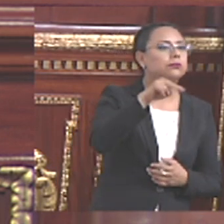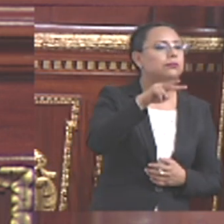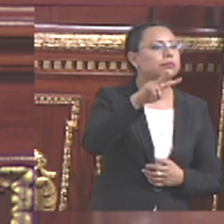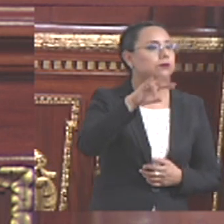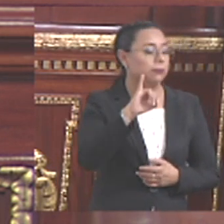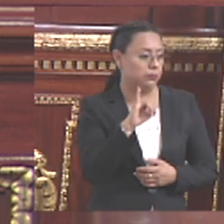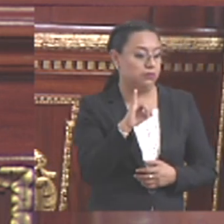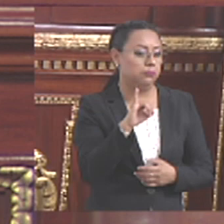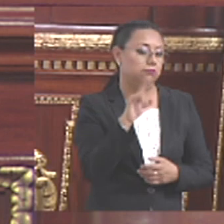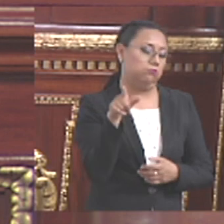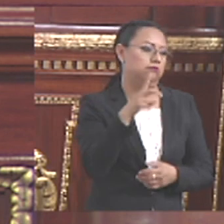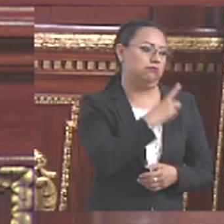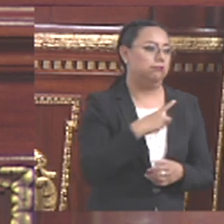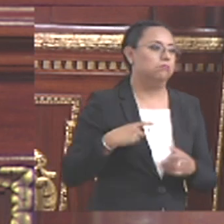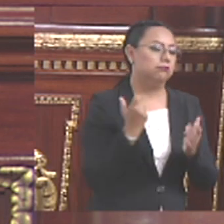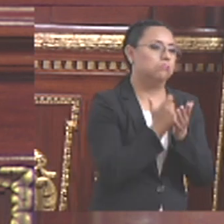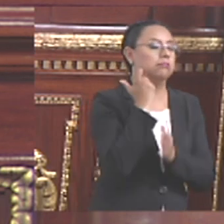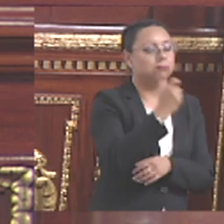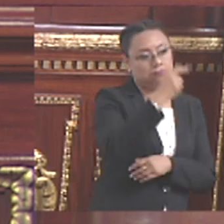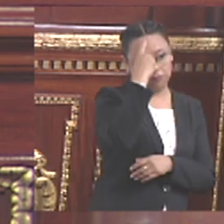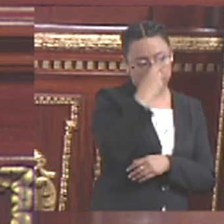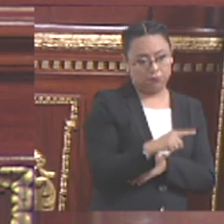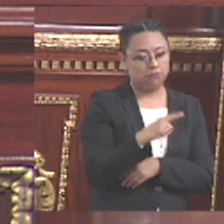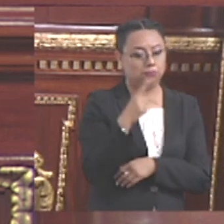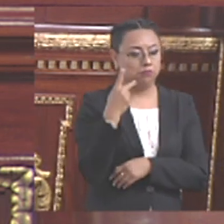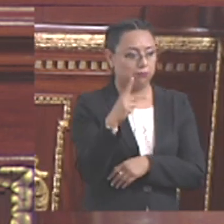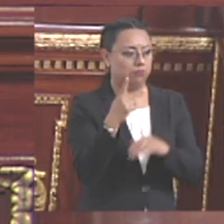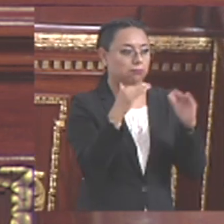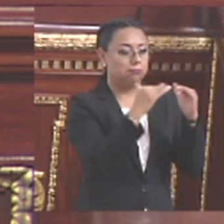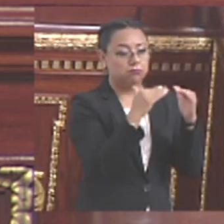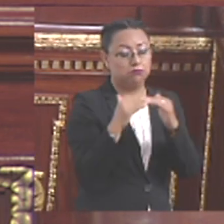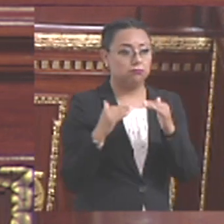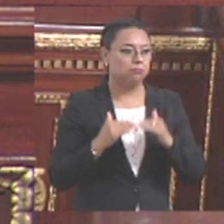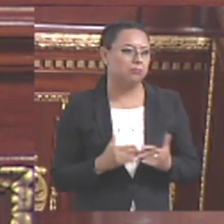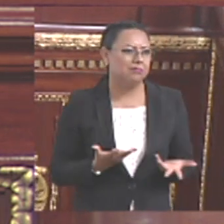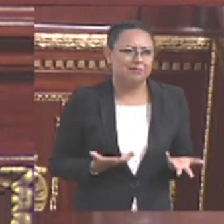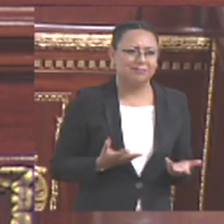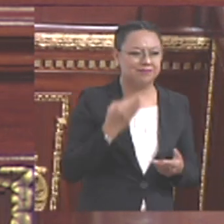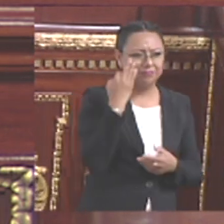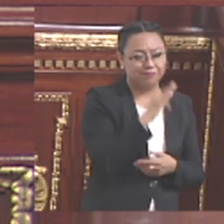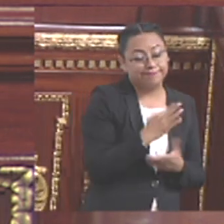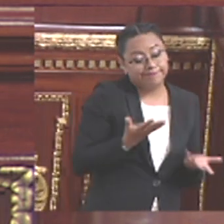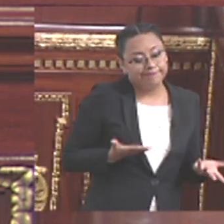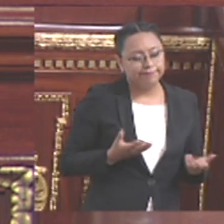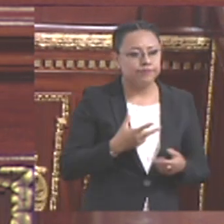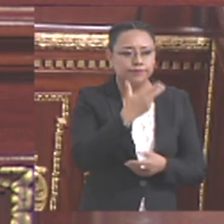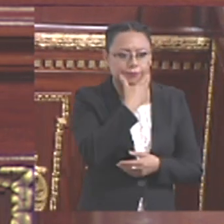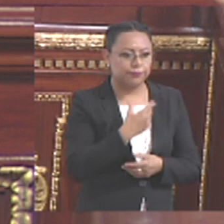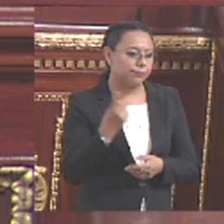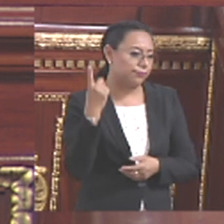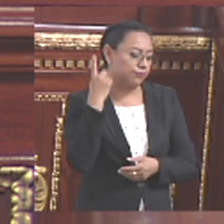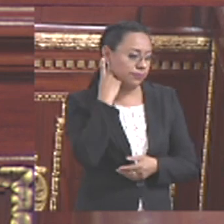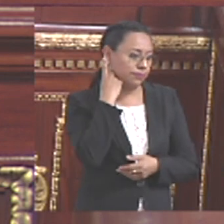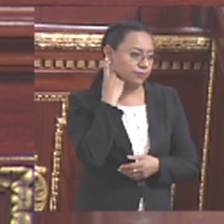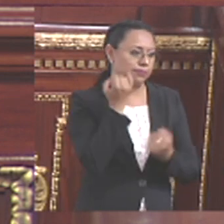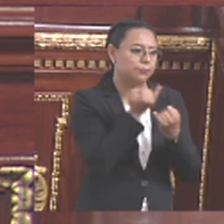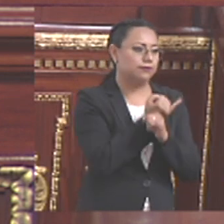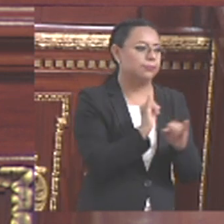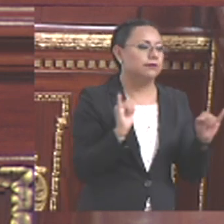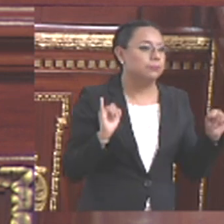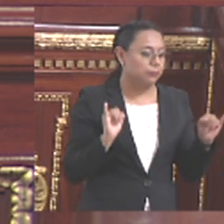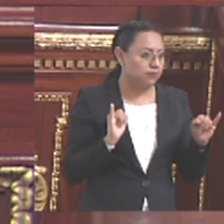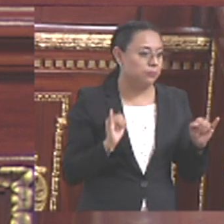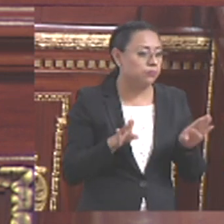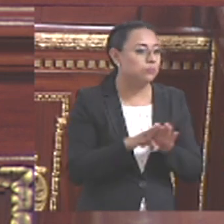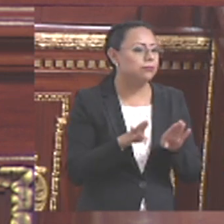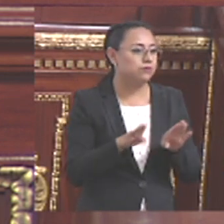que puedan tener su vivienda, gran falsedad. Lo malo es que el diputado independiente ya no está y siempre tiran lodo,